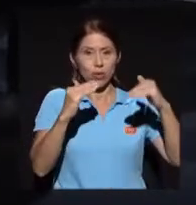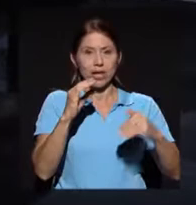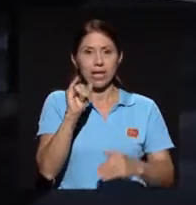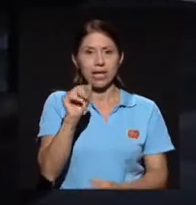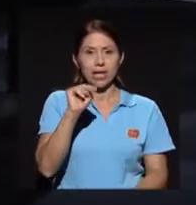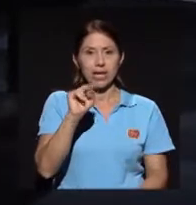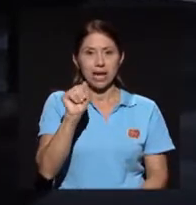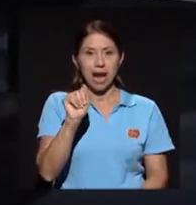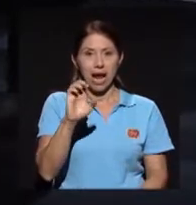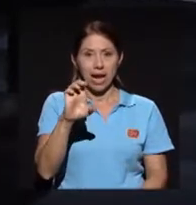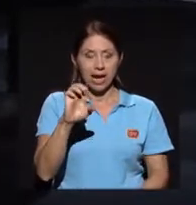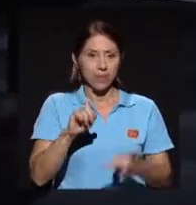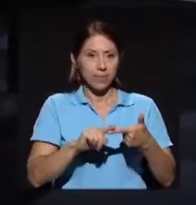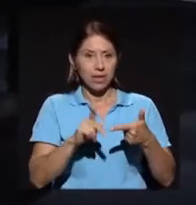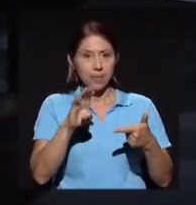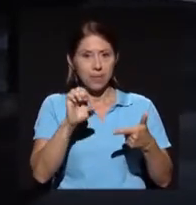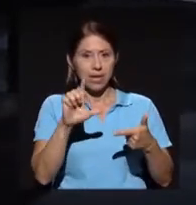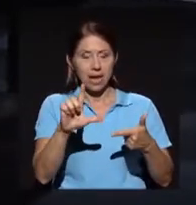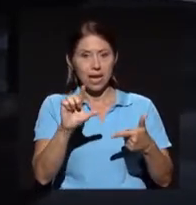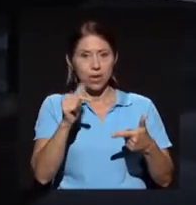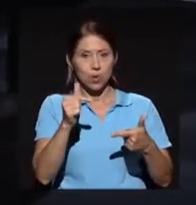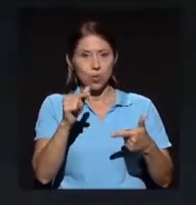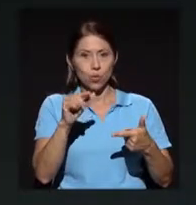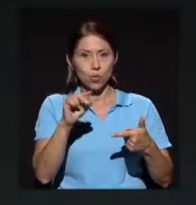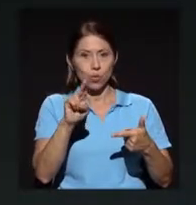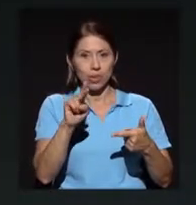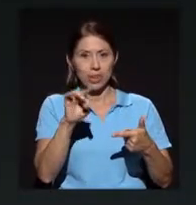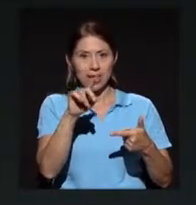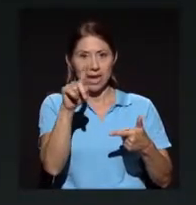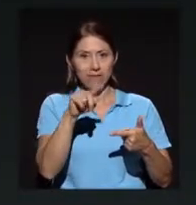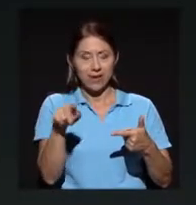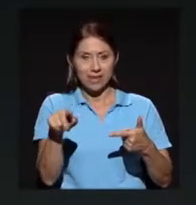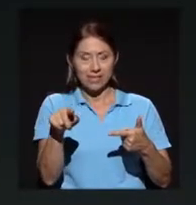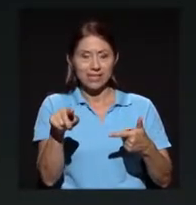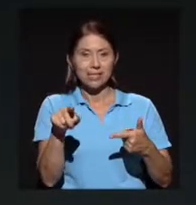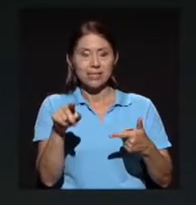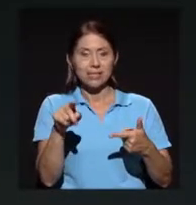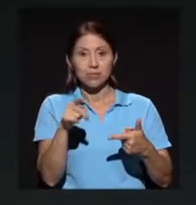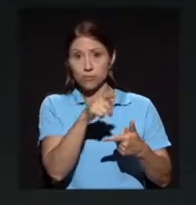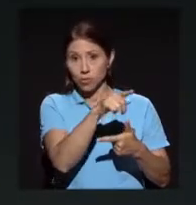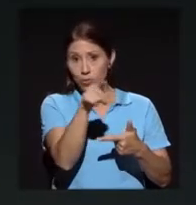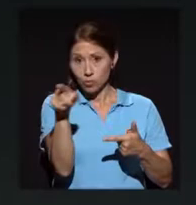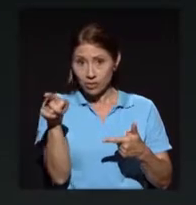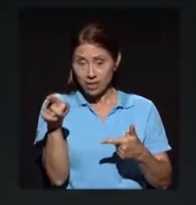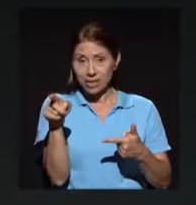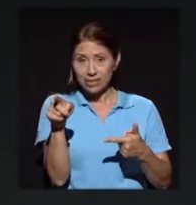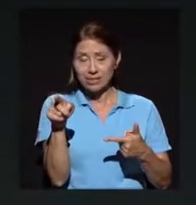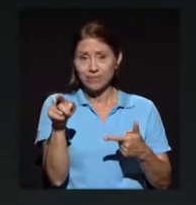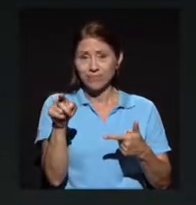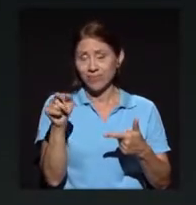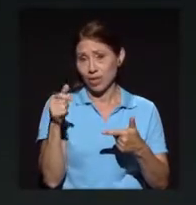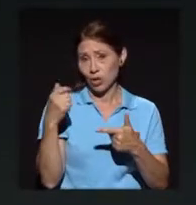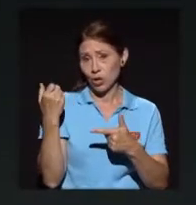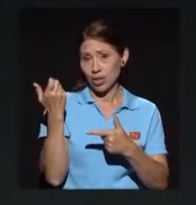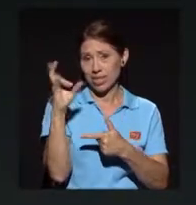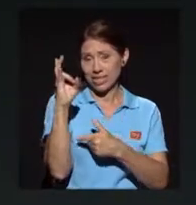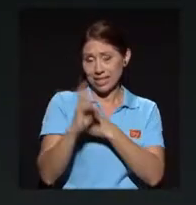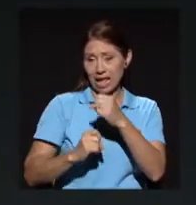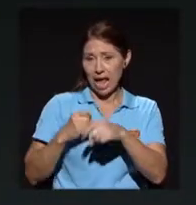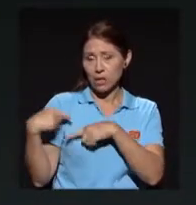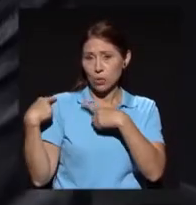cosas y ado miguel gutiérrez a quien los televidentes de los 17 años de economía